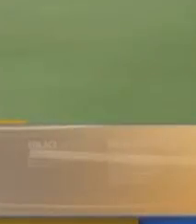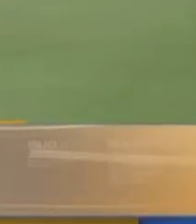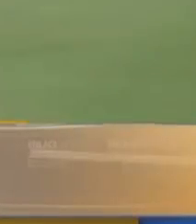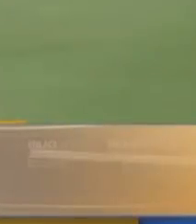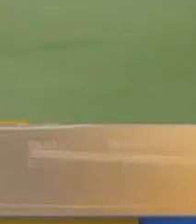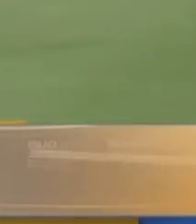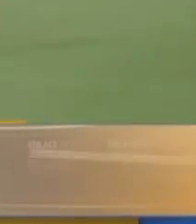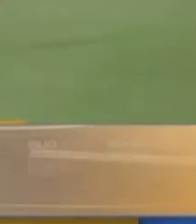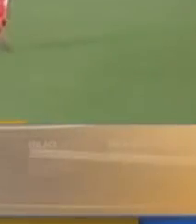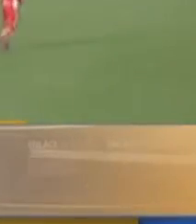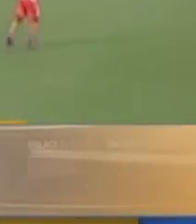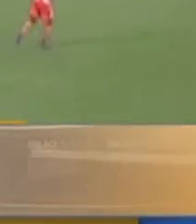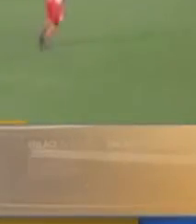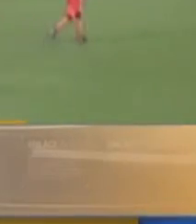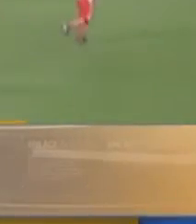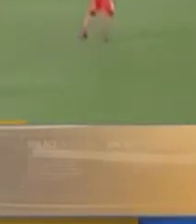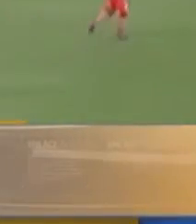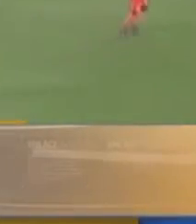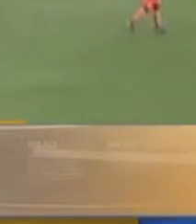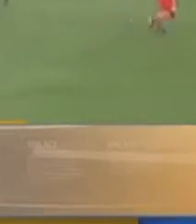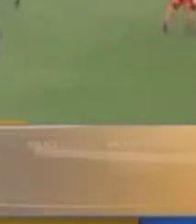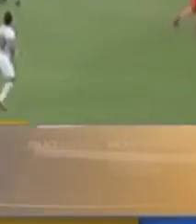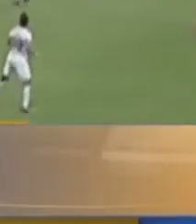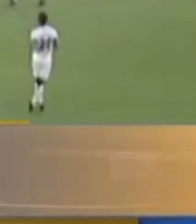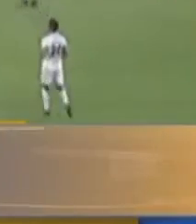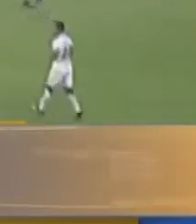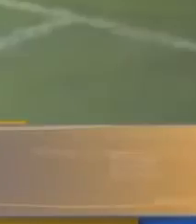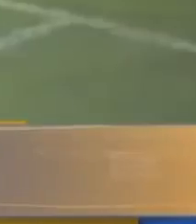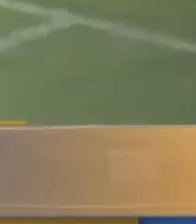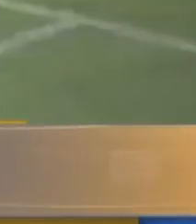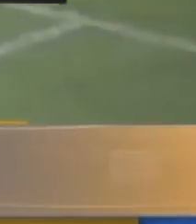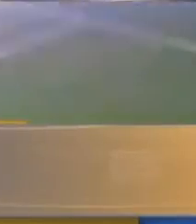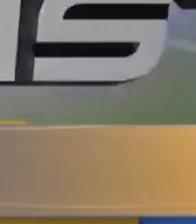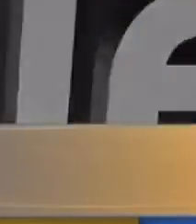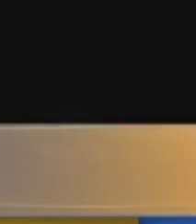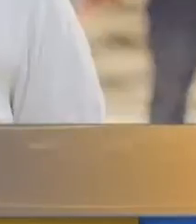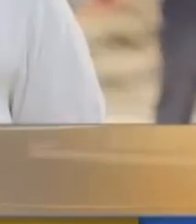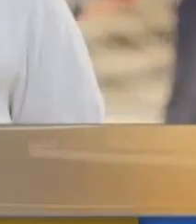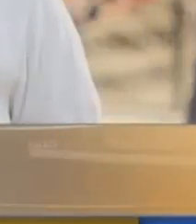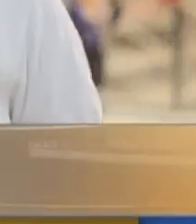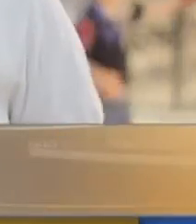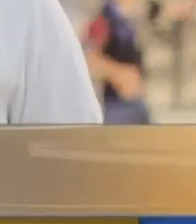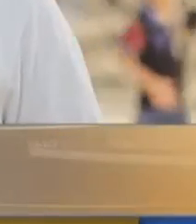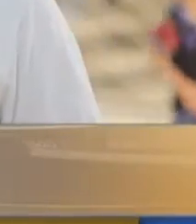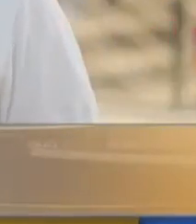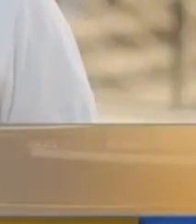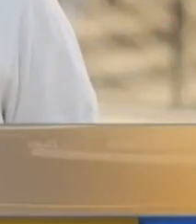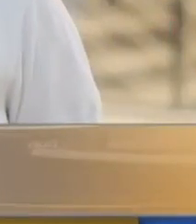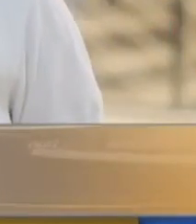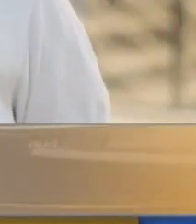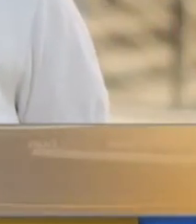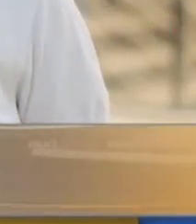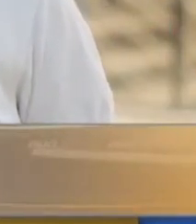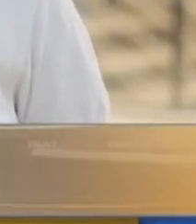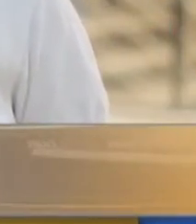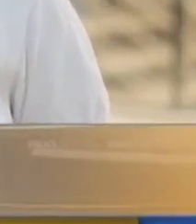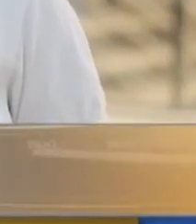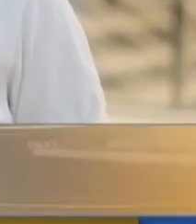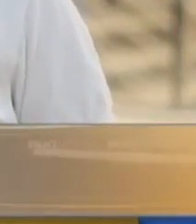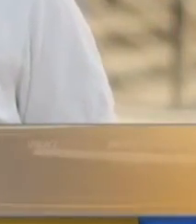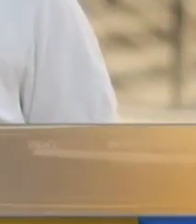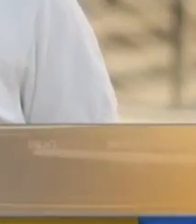el 6º puesto de la tabla de posiciones del fútbol profesional colombiano. Y al cierre. Comenzó de forma oficial la versión número 22